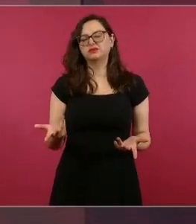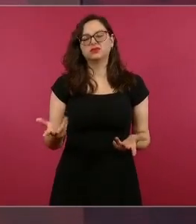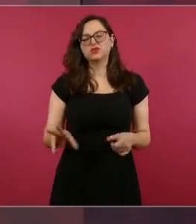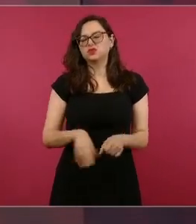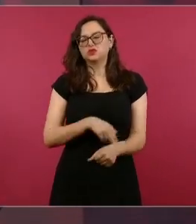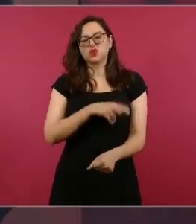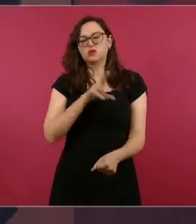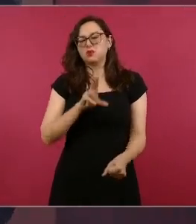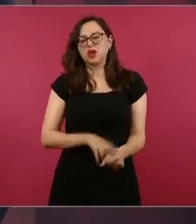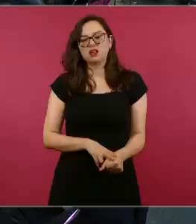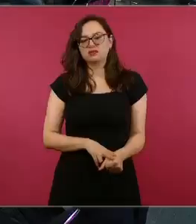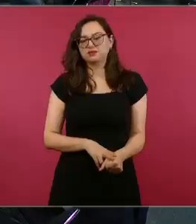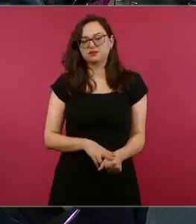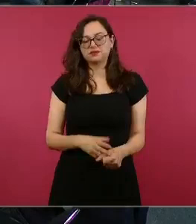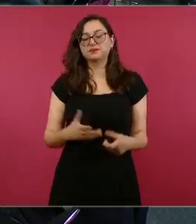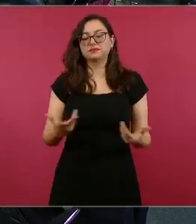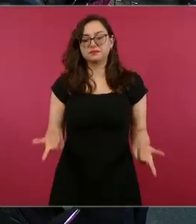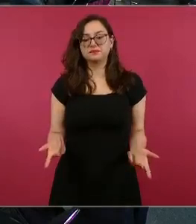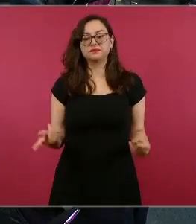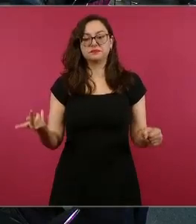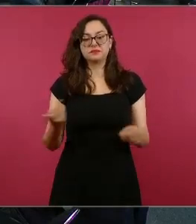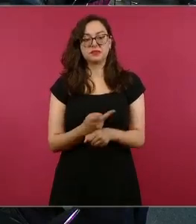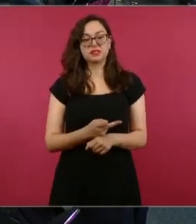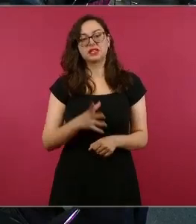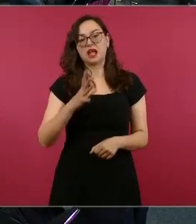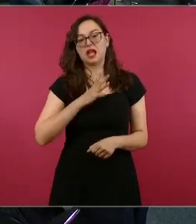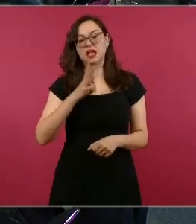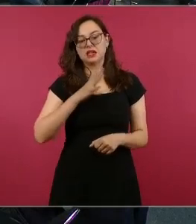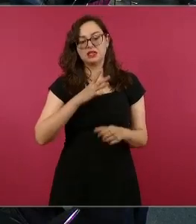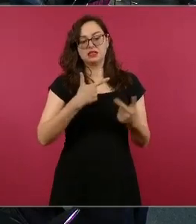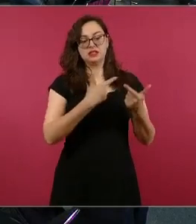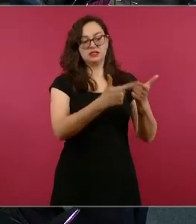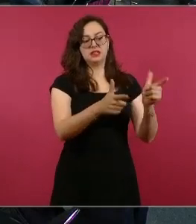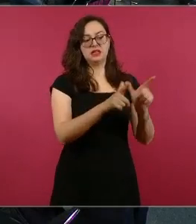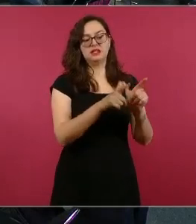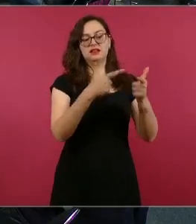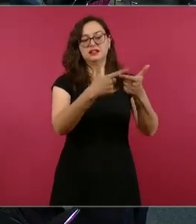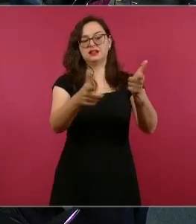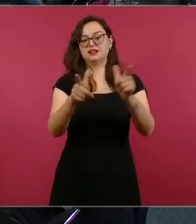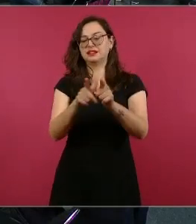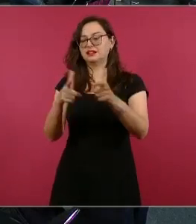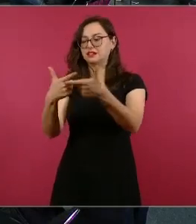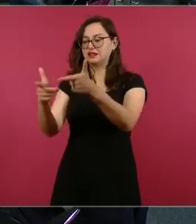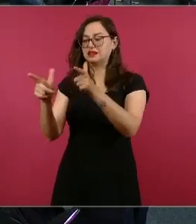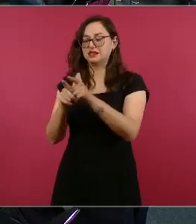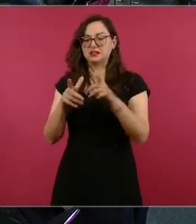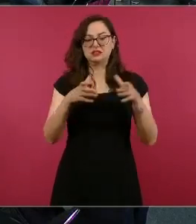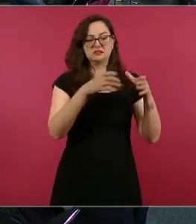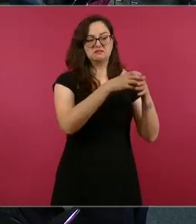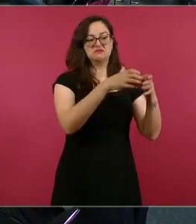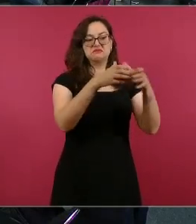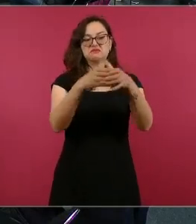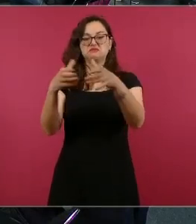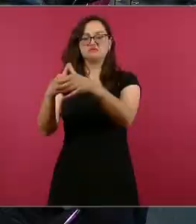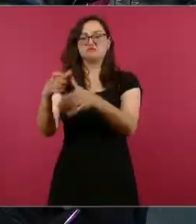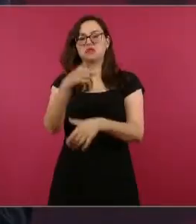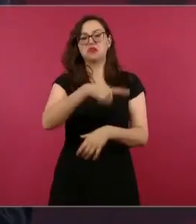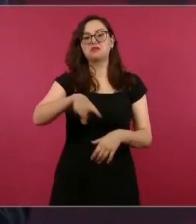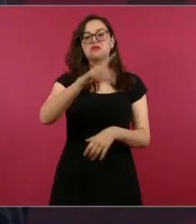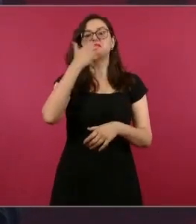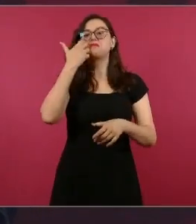pues a los grupos caciquiles y conservadores de siempre,